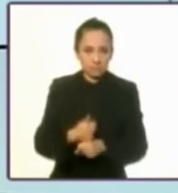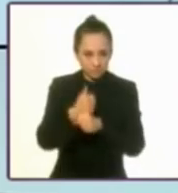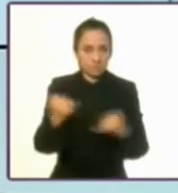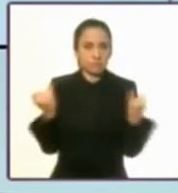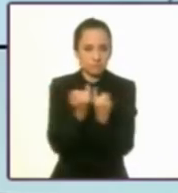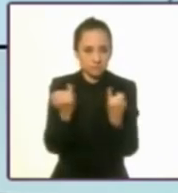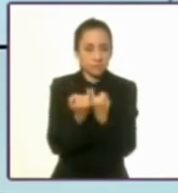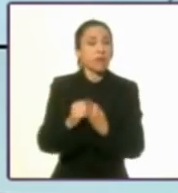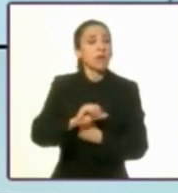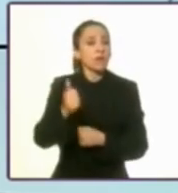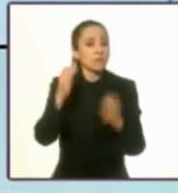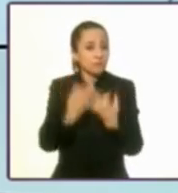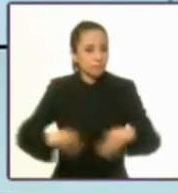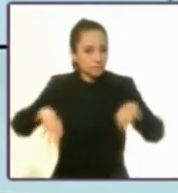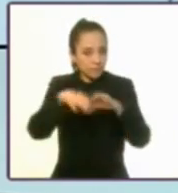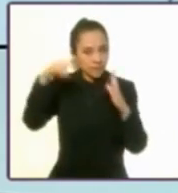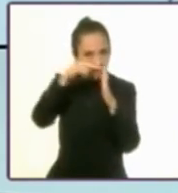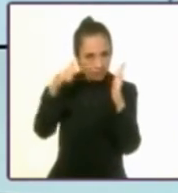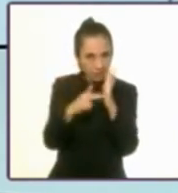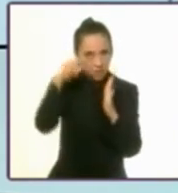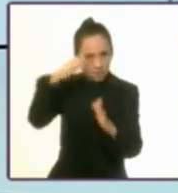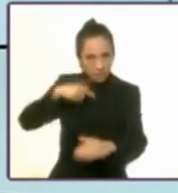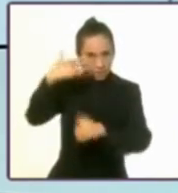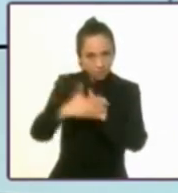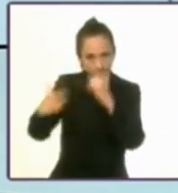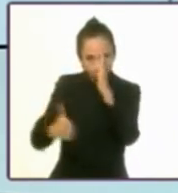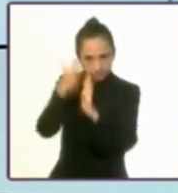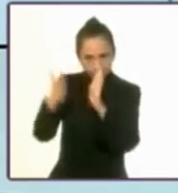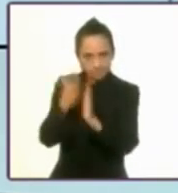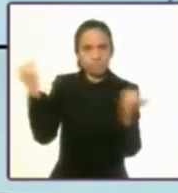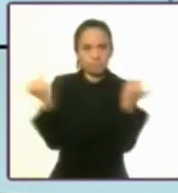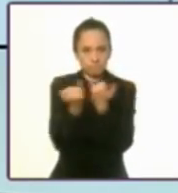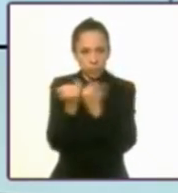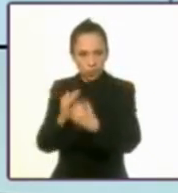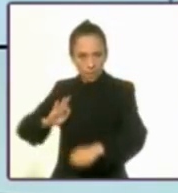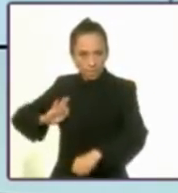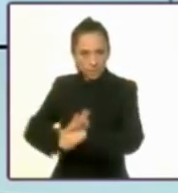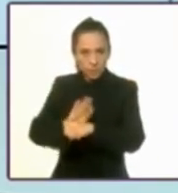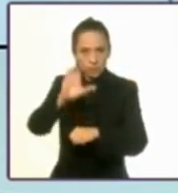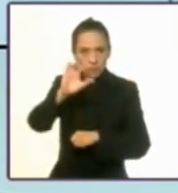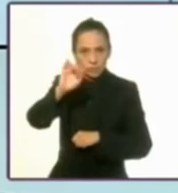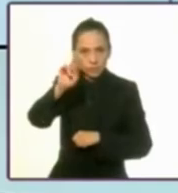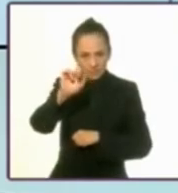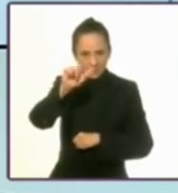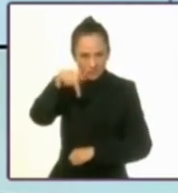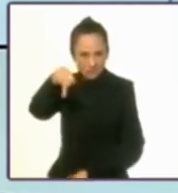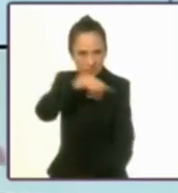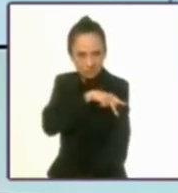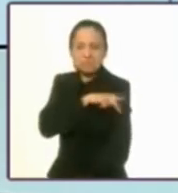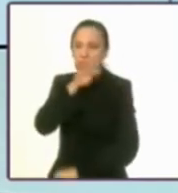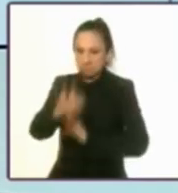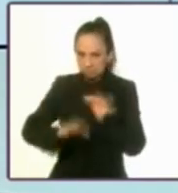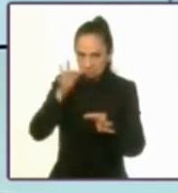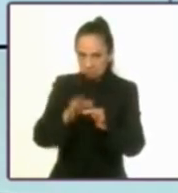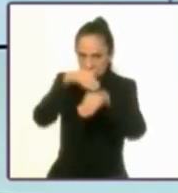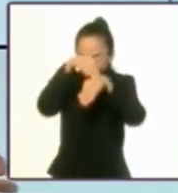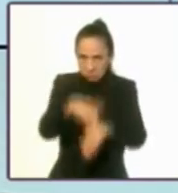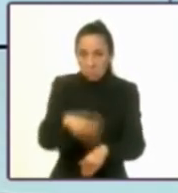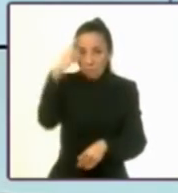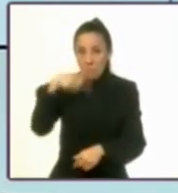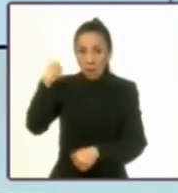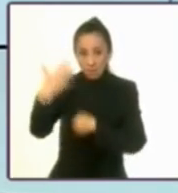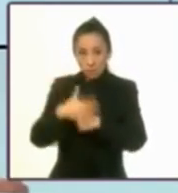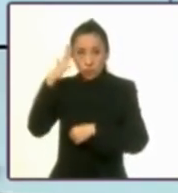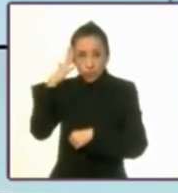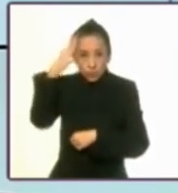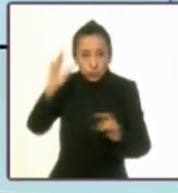hacer que el reglamento de construcciones y de protección civil se cumpla precisamente para evitar que vuelva a suceder una catástrofe como